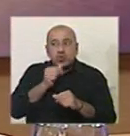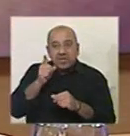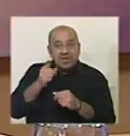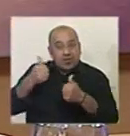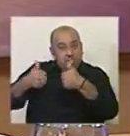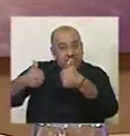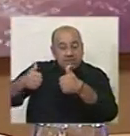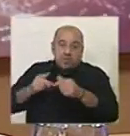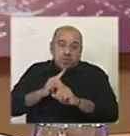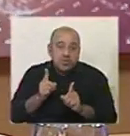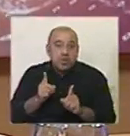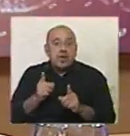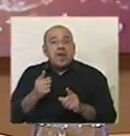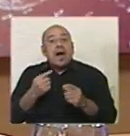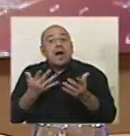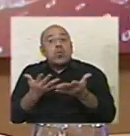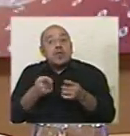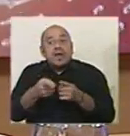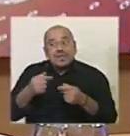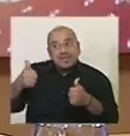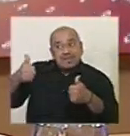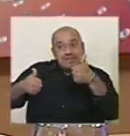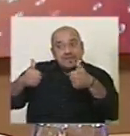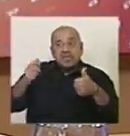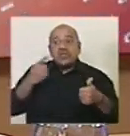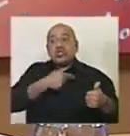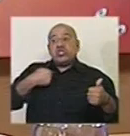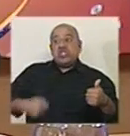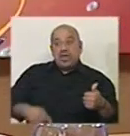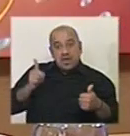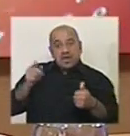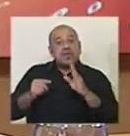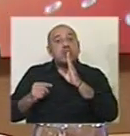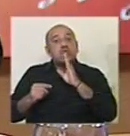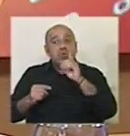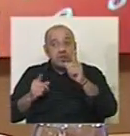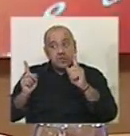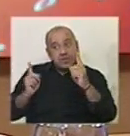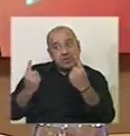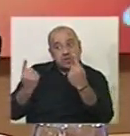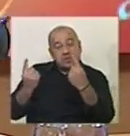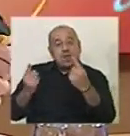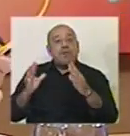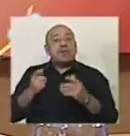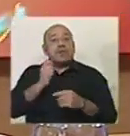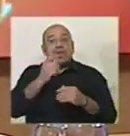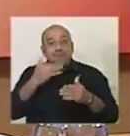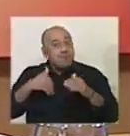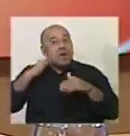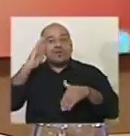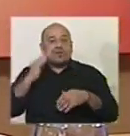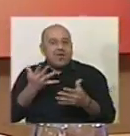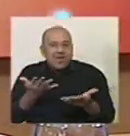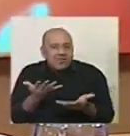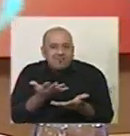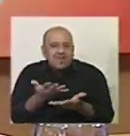por eso es muy negativa, mano a mano, en donde el multilateralismo no ayuda porque ha perdido peso, ha perdido capacidad de contener. Hay